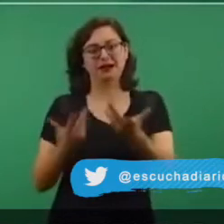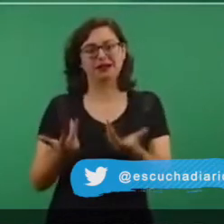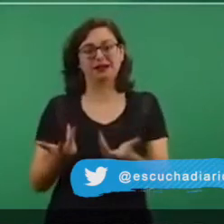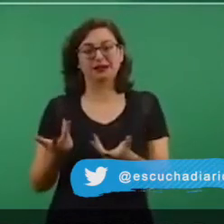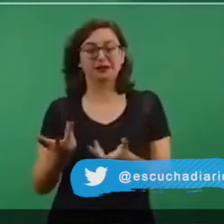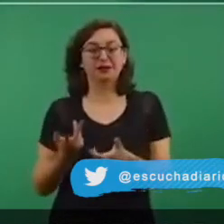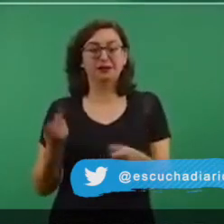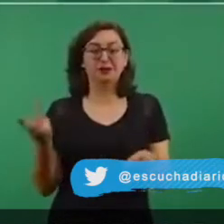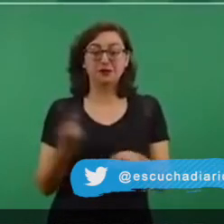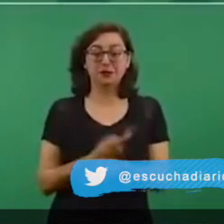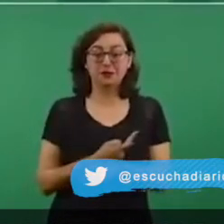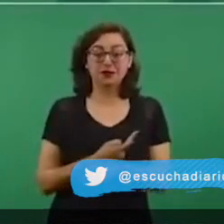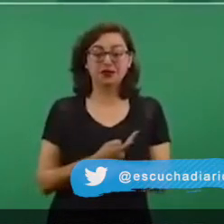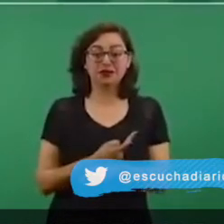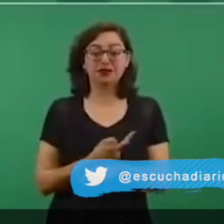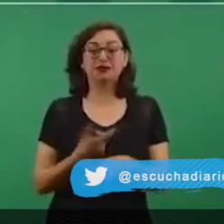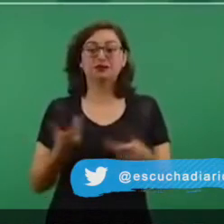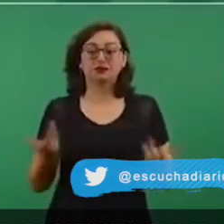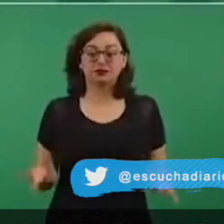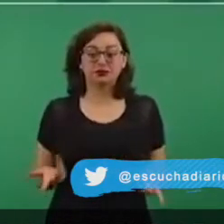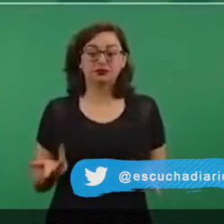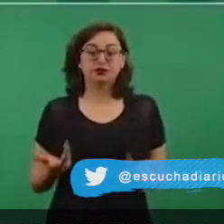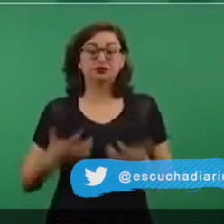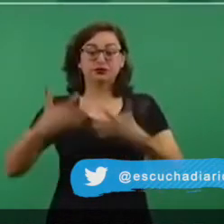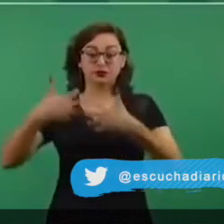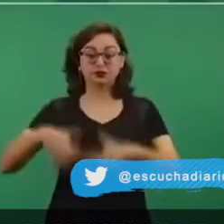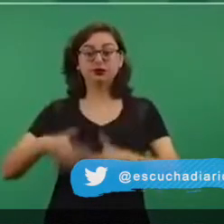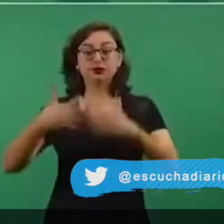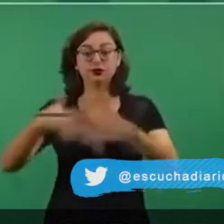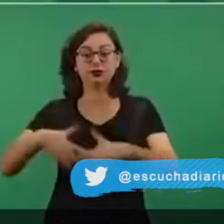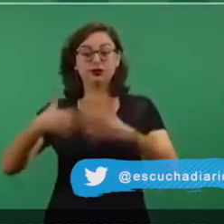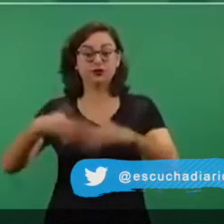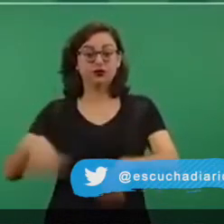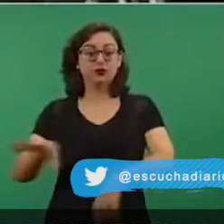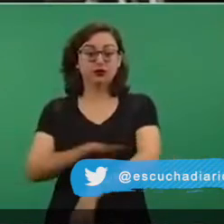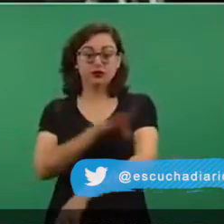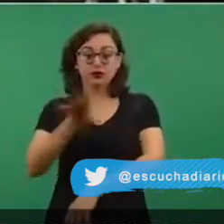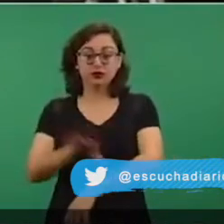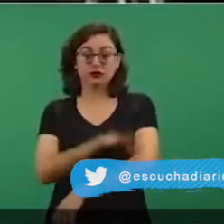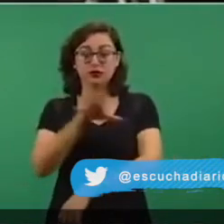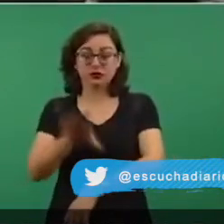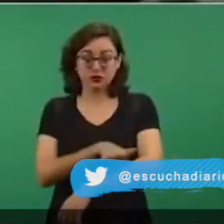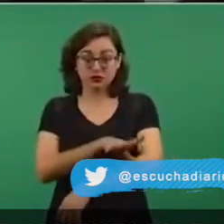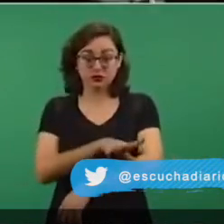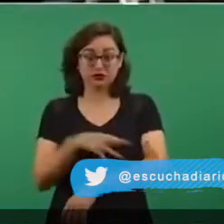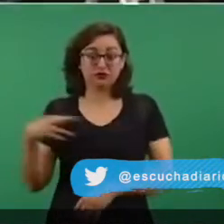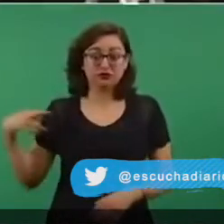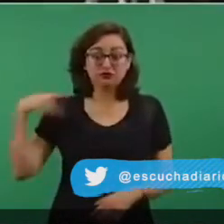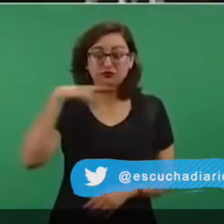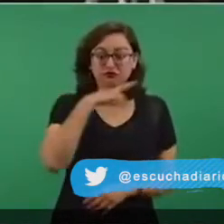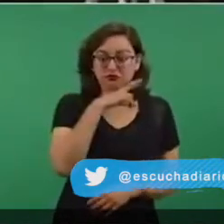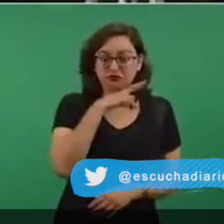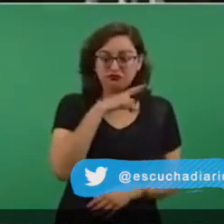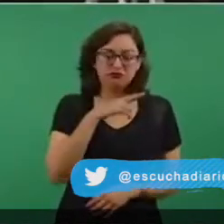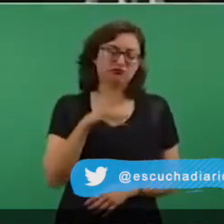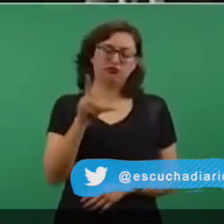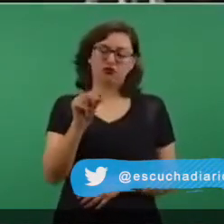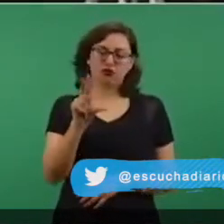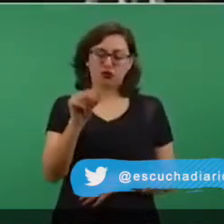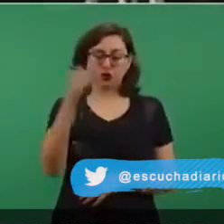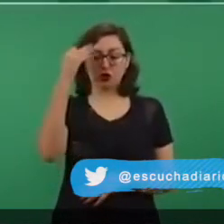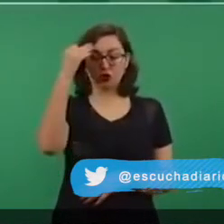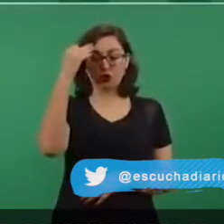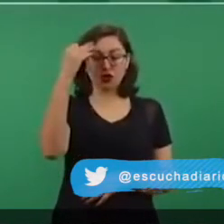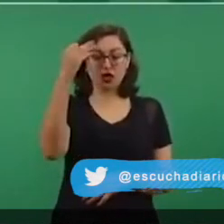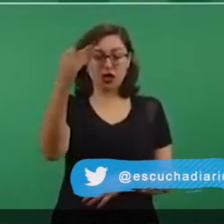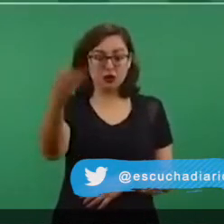inicie su producción, que inicie a producir energía, lleva tiempo. Las hidroeléctricas en una hora,